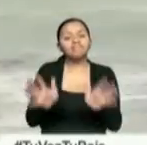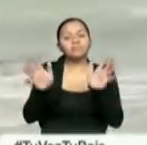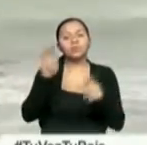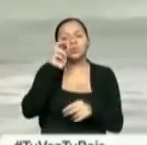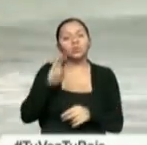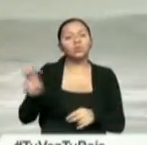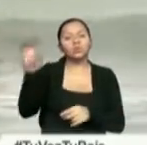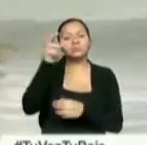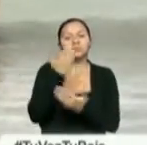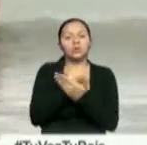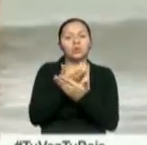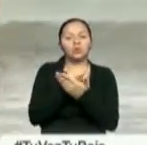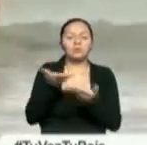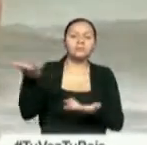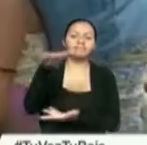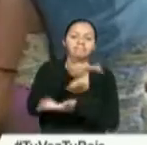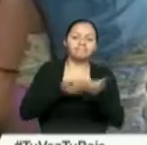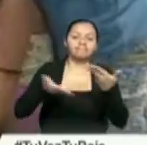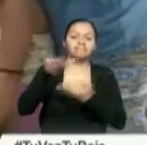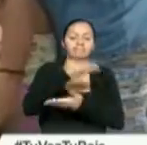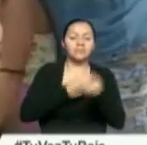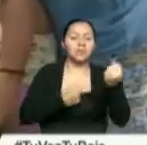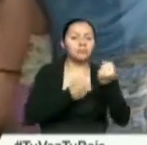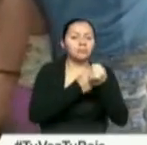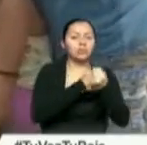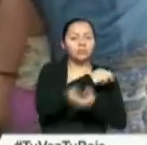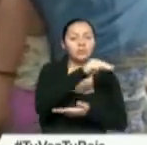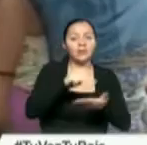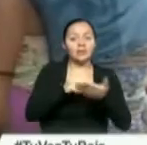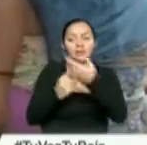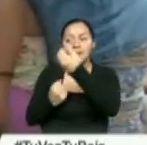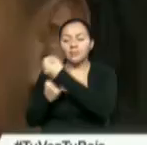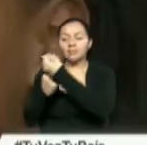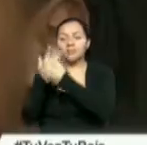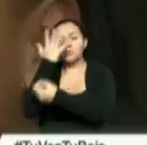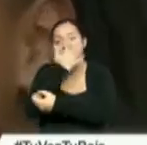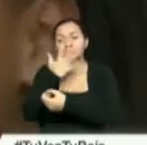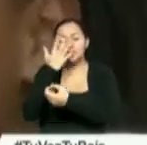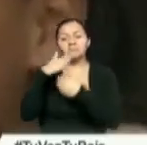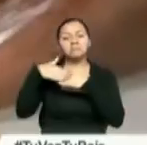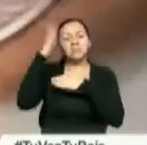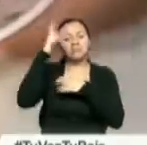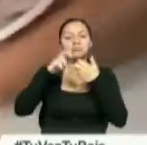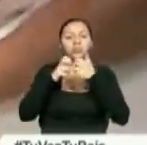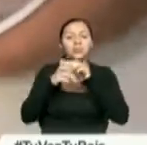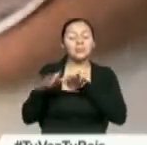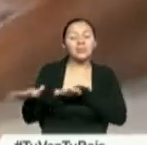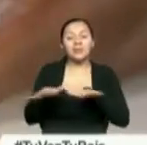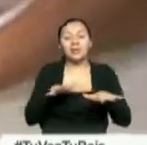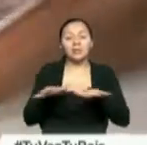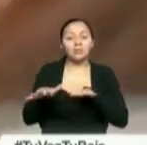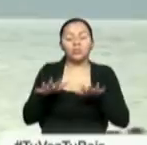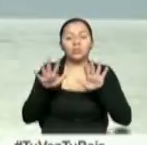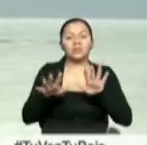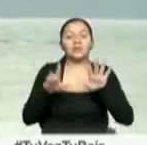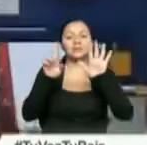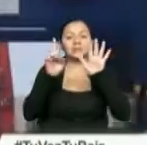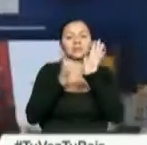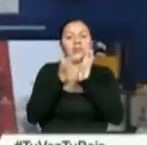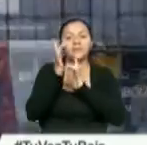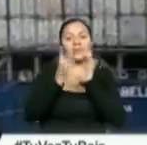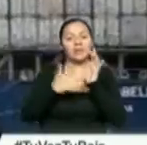reactivación económica y productiva de las provincias de manabí y esmeraldas principales afectadas por el terremoto del 16 de abril